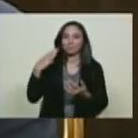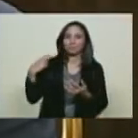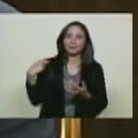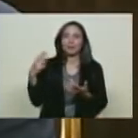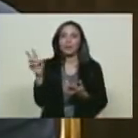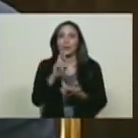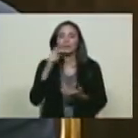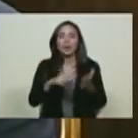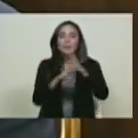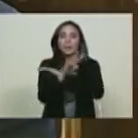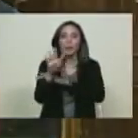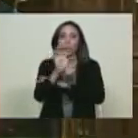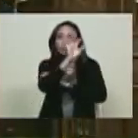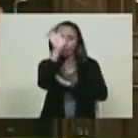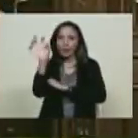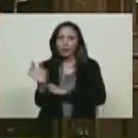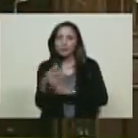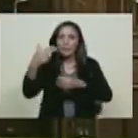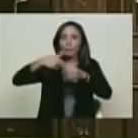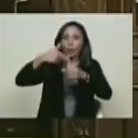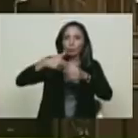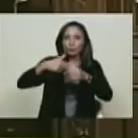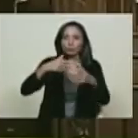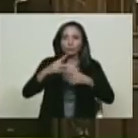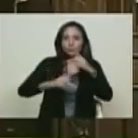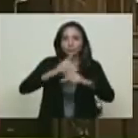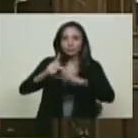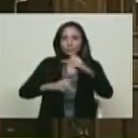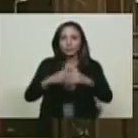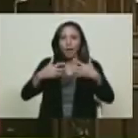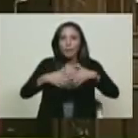de petróleo? OPEC y no OPEP.